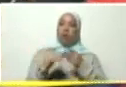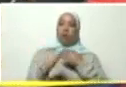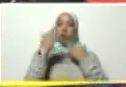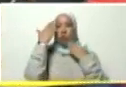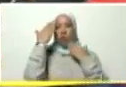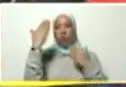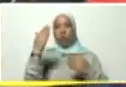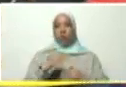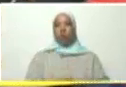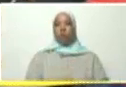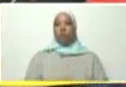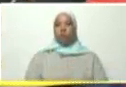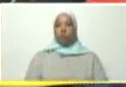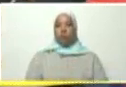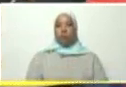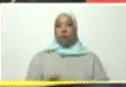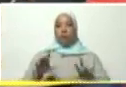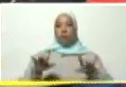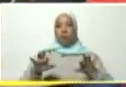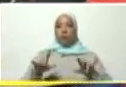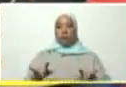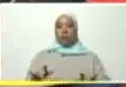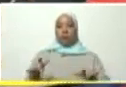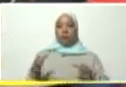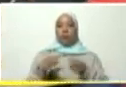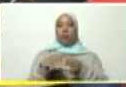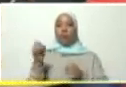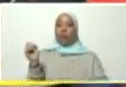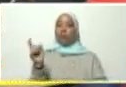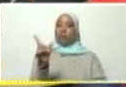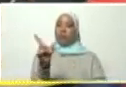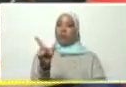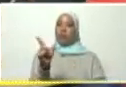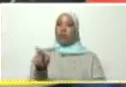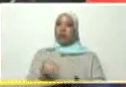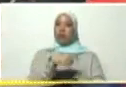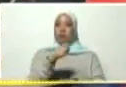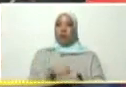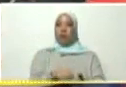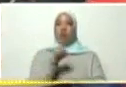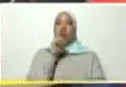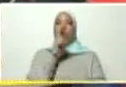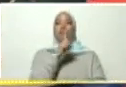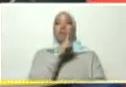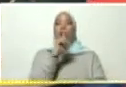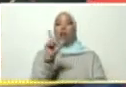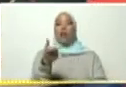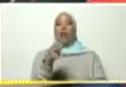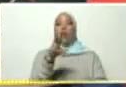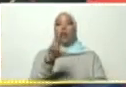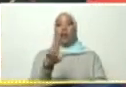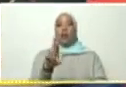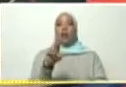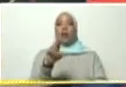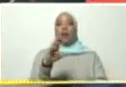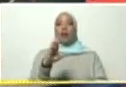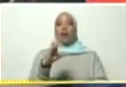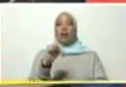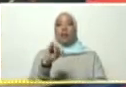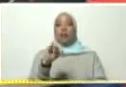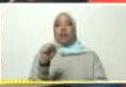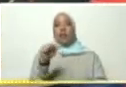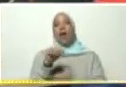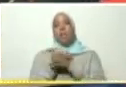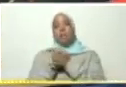a la secretaria general de la JP sube Grecia colmenares compañera querida